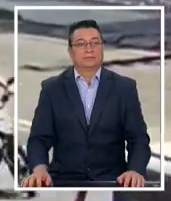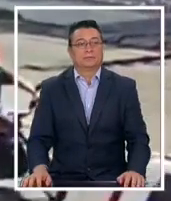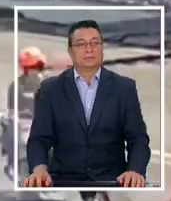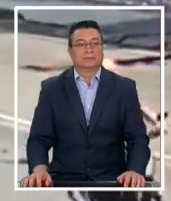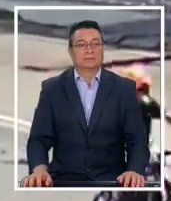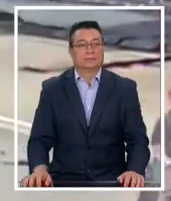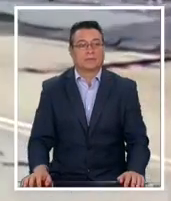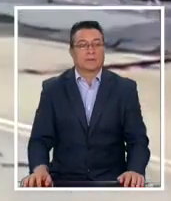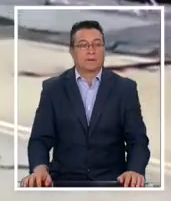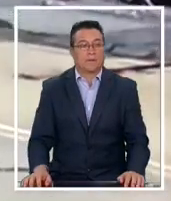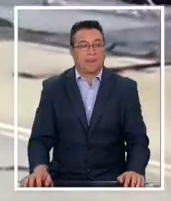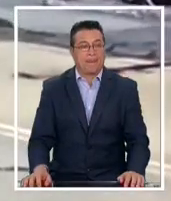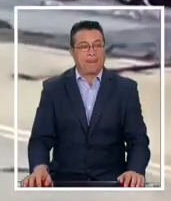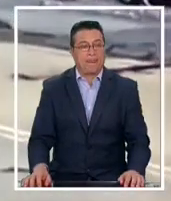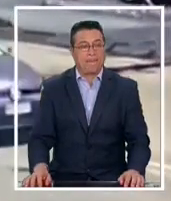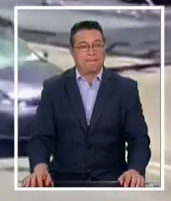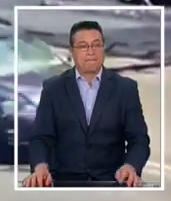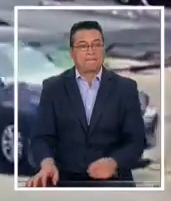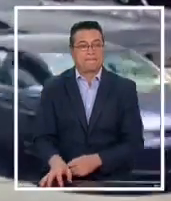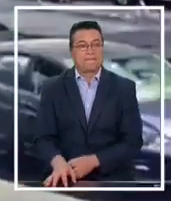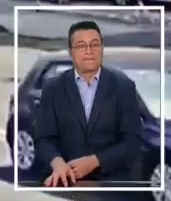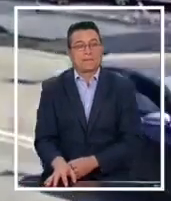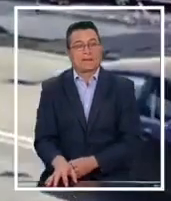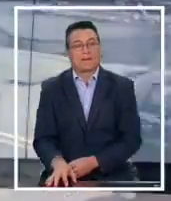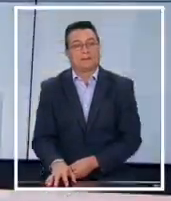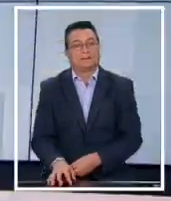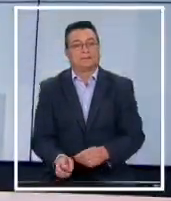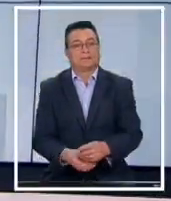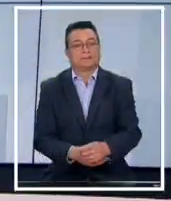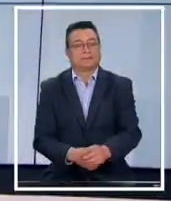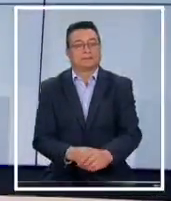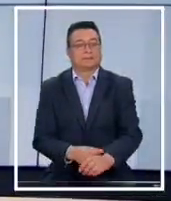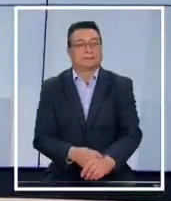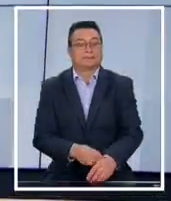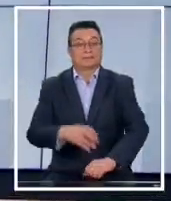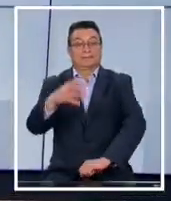La región metropolitana va...